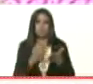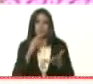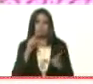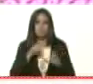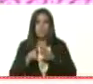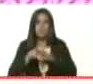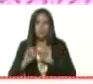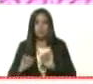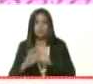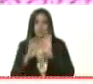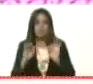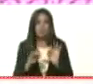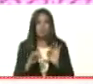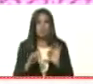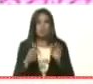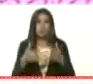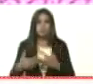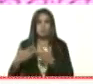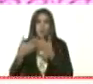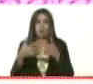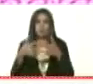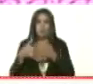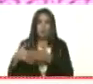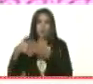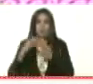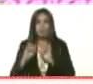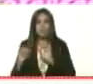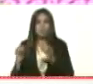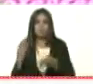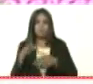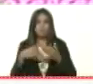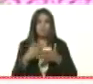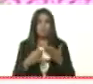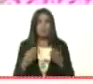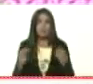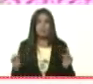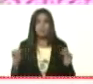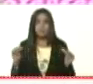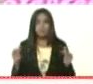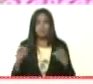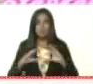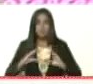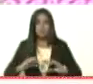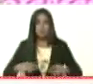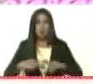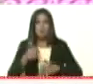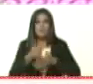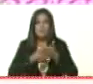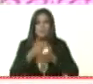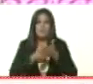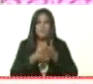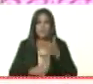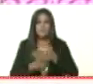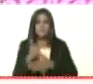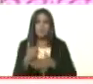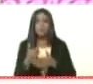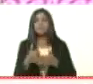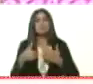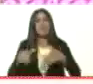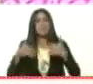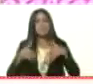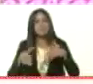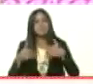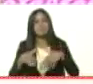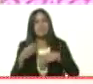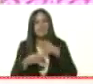amenaza del imperio norteamericano, acelerar la conformación y activación de los cuerpos combatientes de la Milicia Nacional